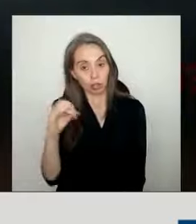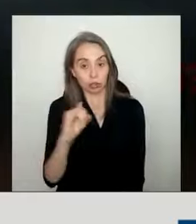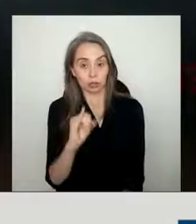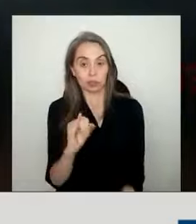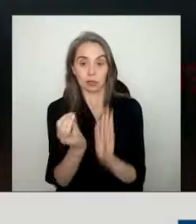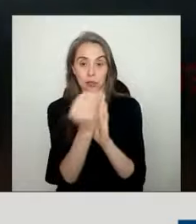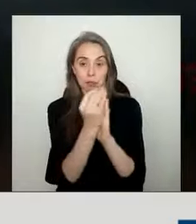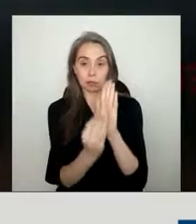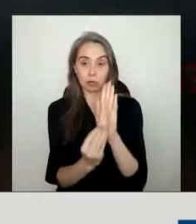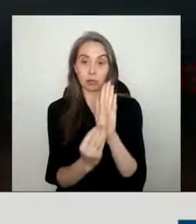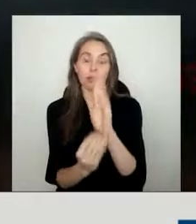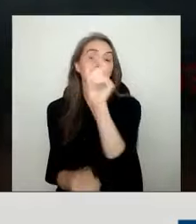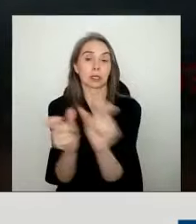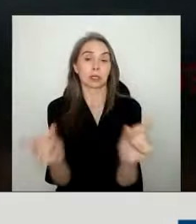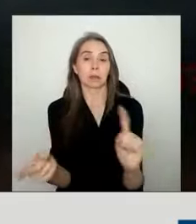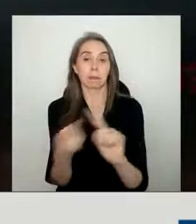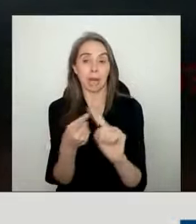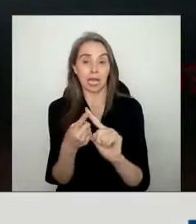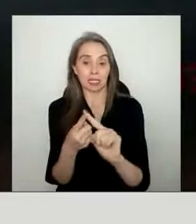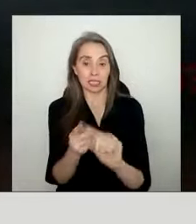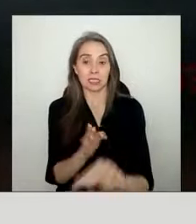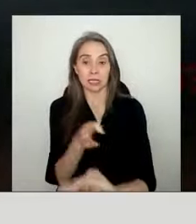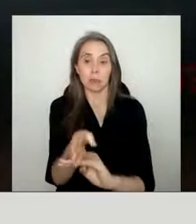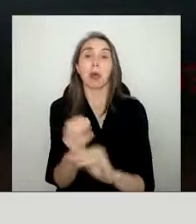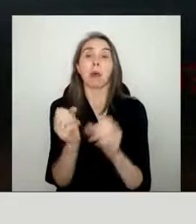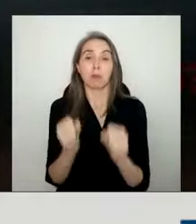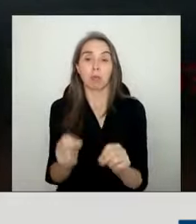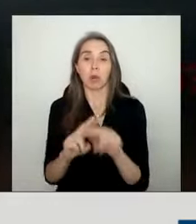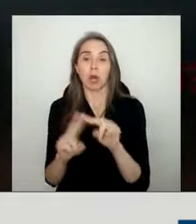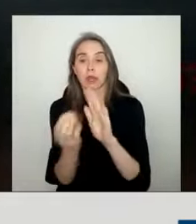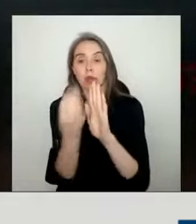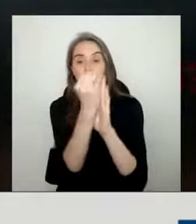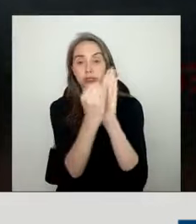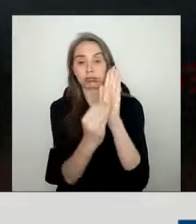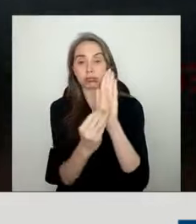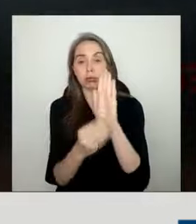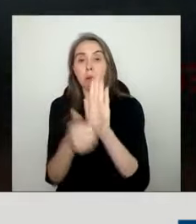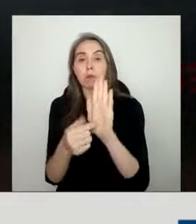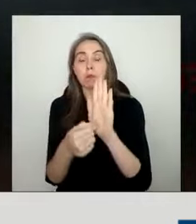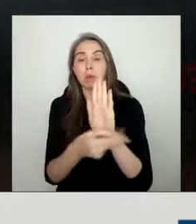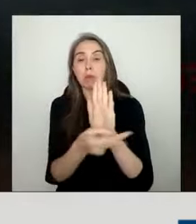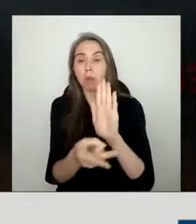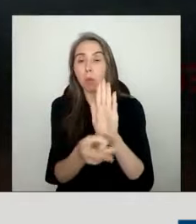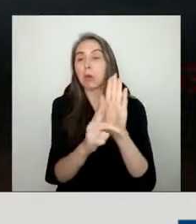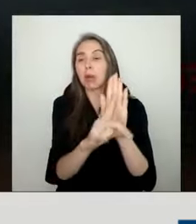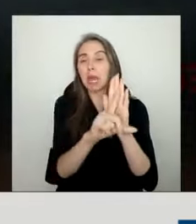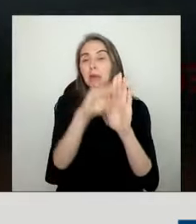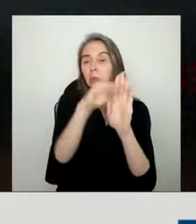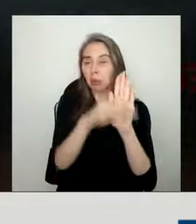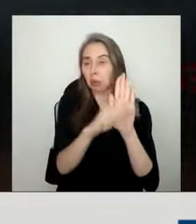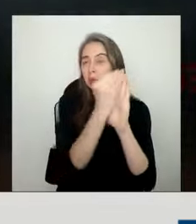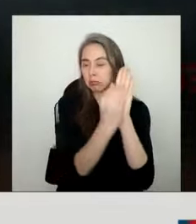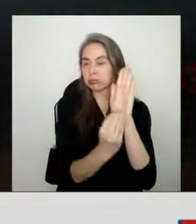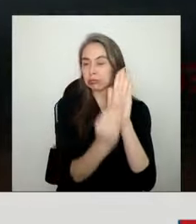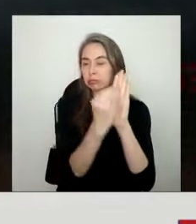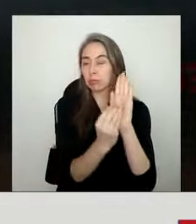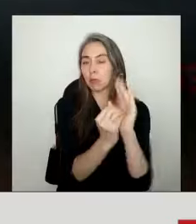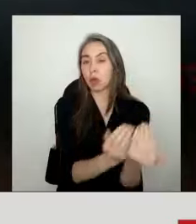de aquellos se puede efectivamente construir políticas públicas capaces de entregarle a ellos la